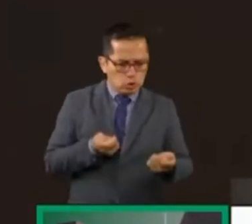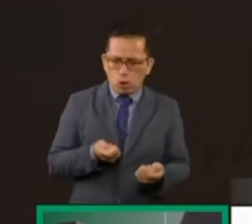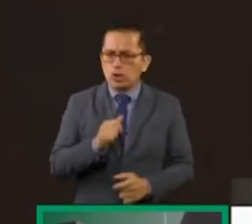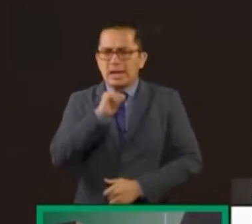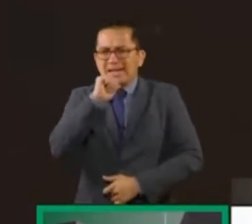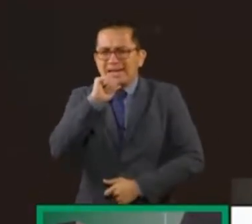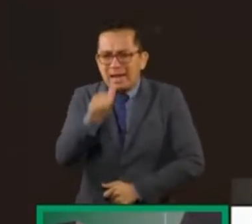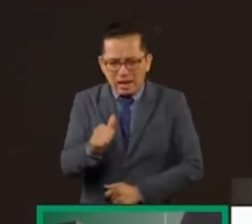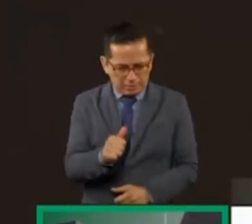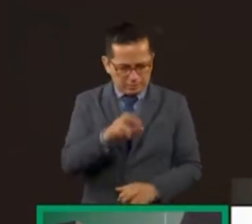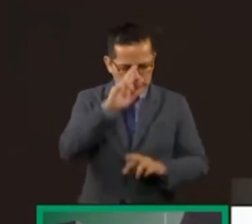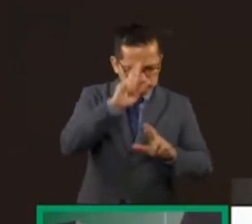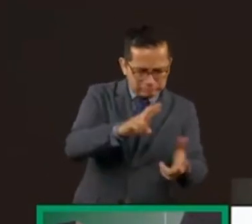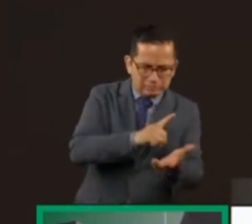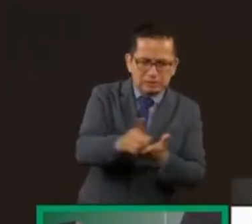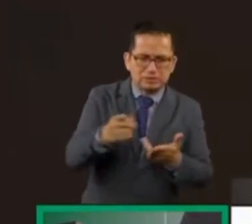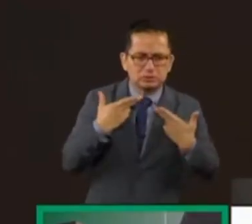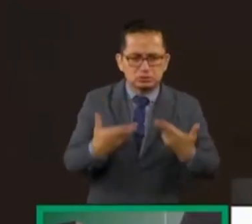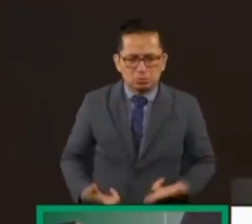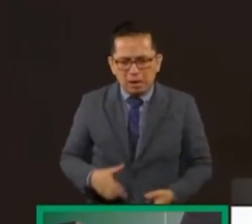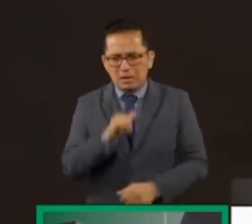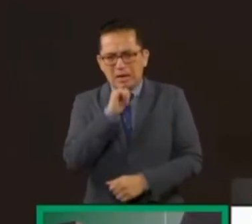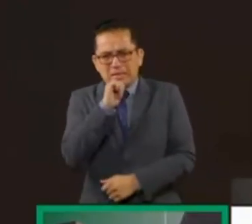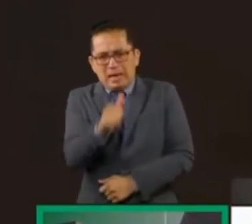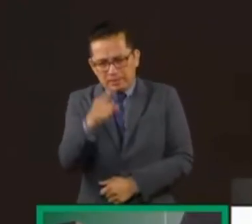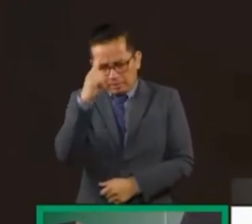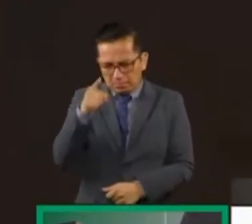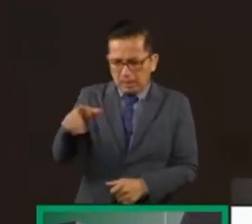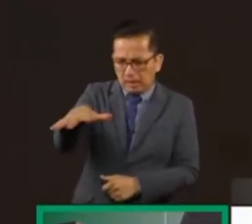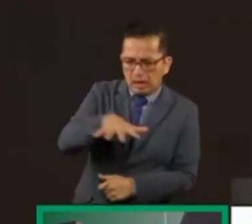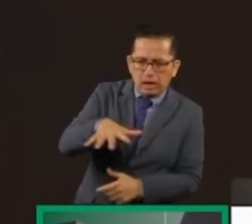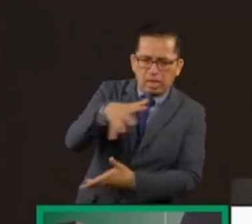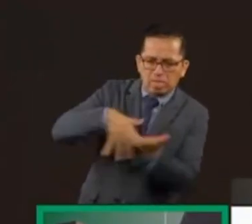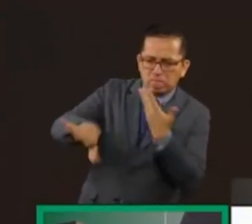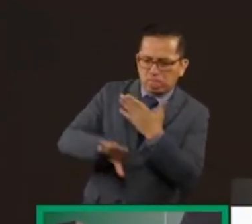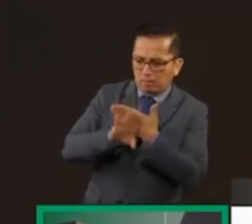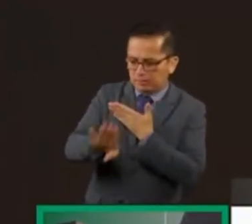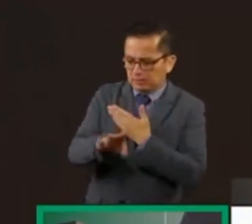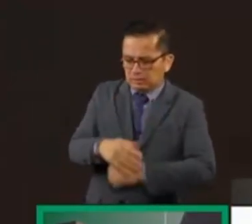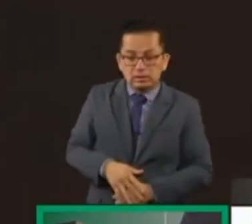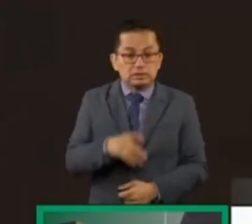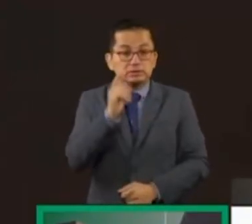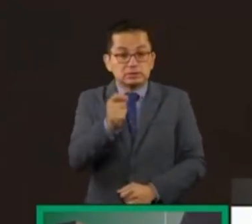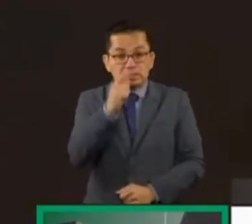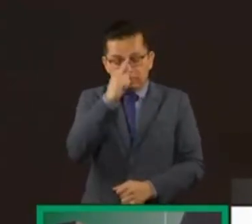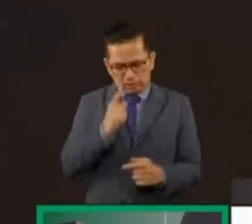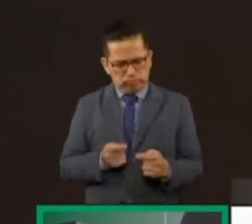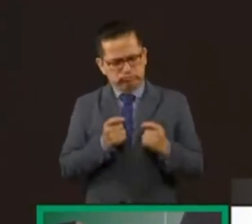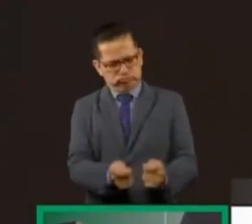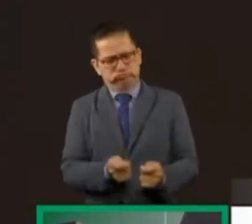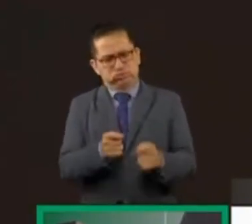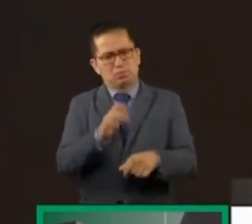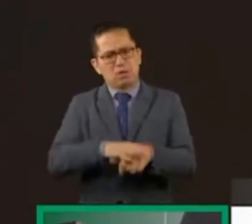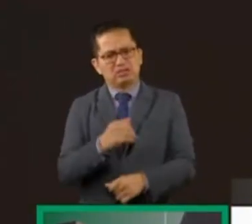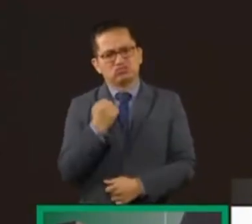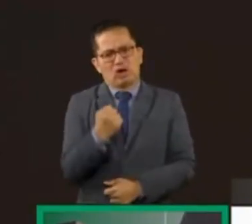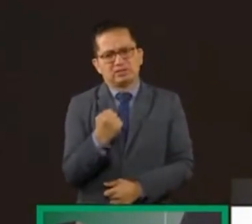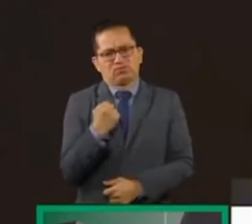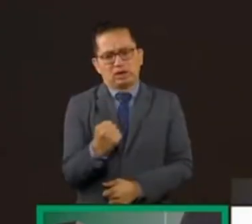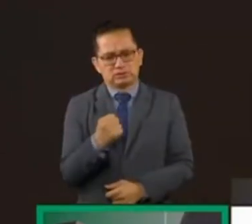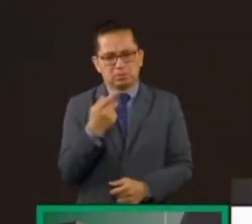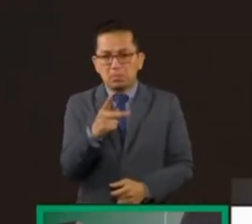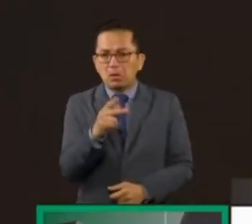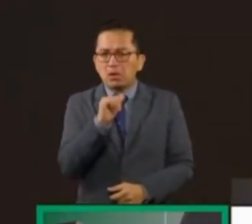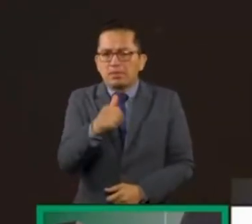sin estrategia de prevención del delito. Es decir, más fuerza pero sin justicia, más vigilancia pero